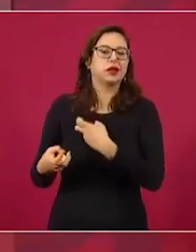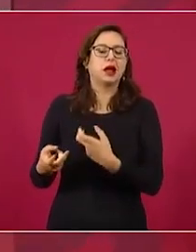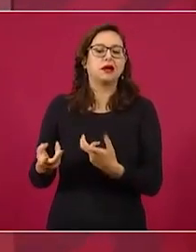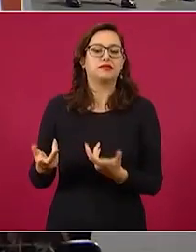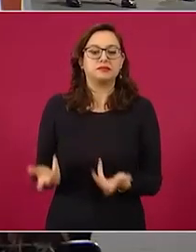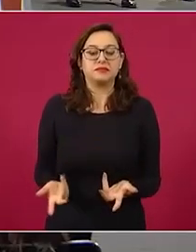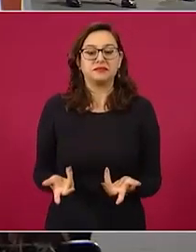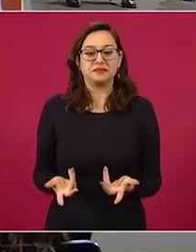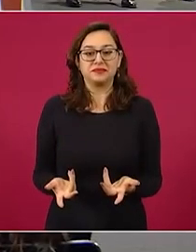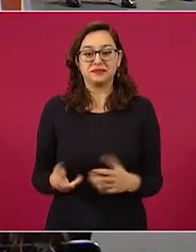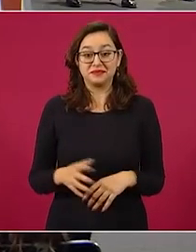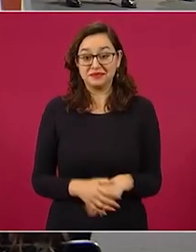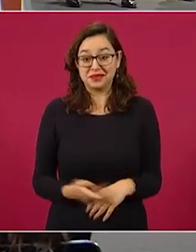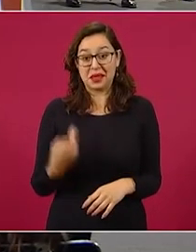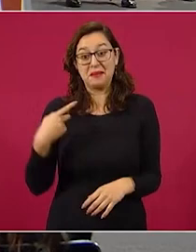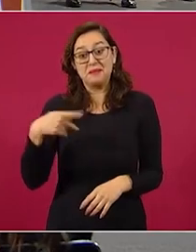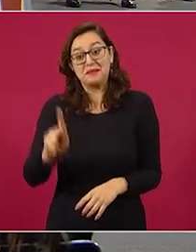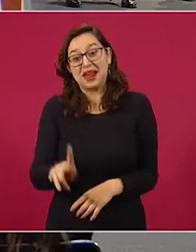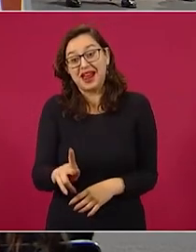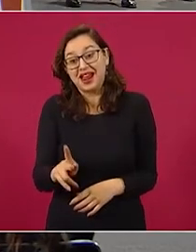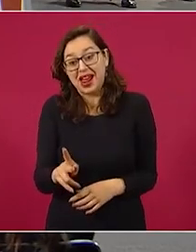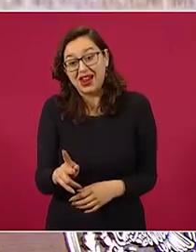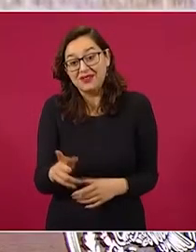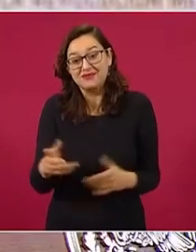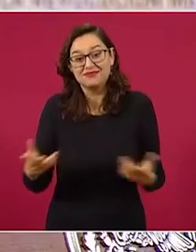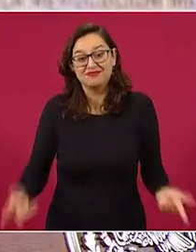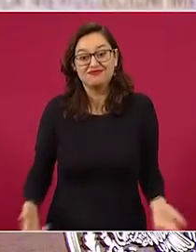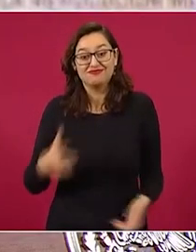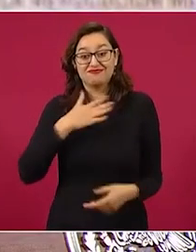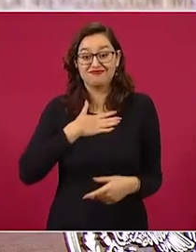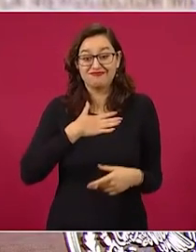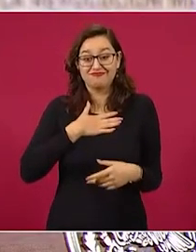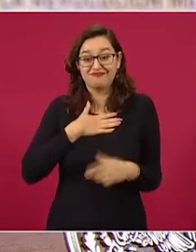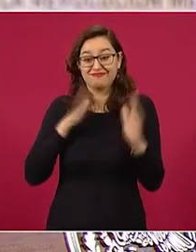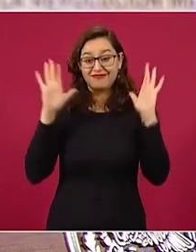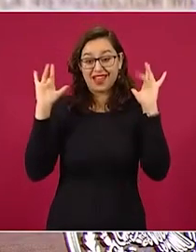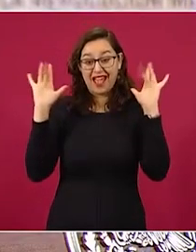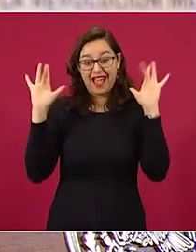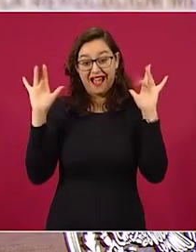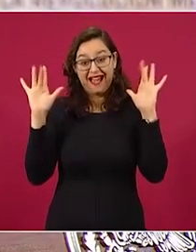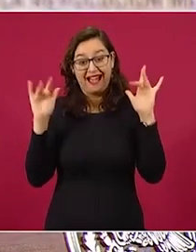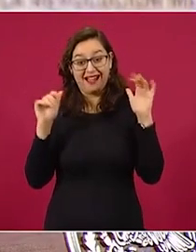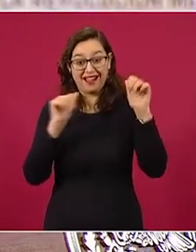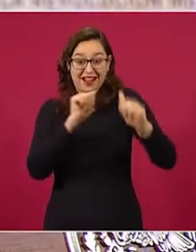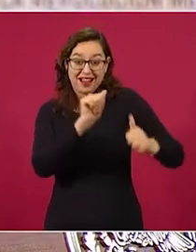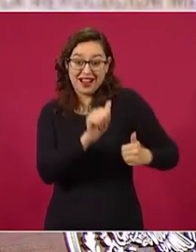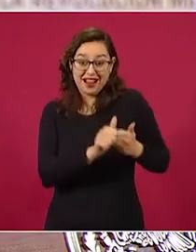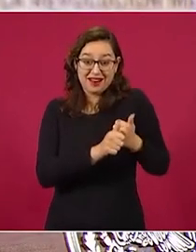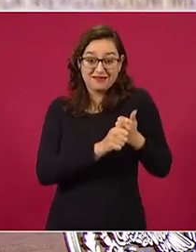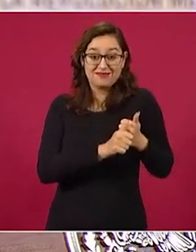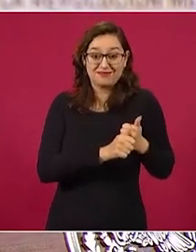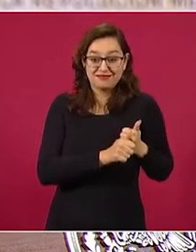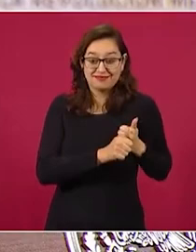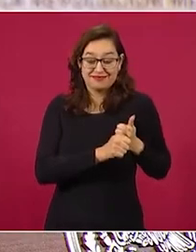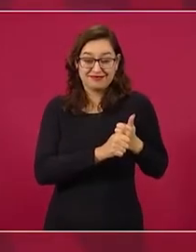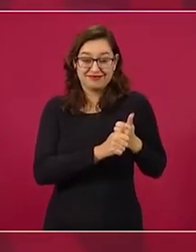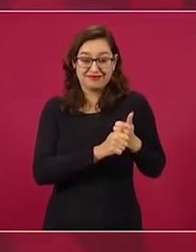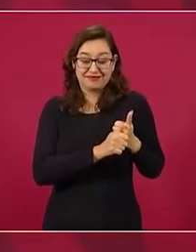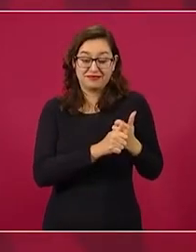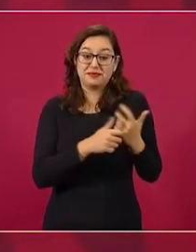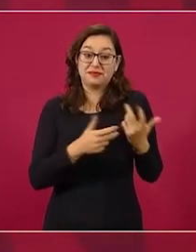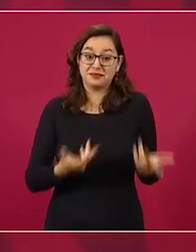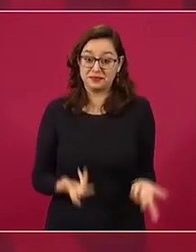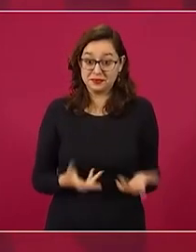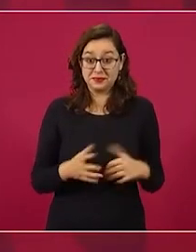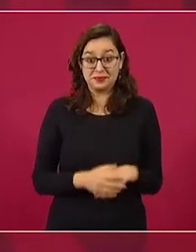yo traigo un ángel de la guarda, y los que se juntan con el